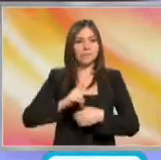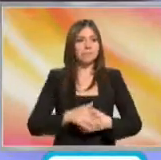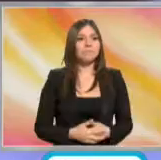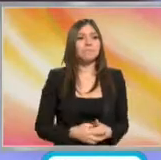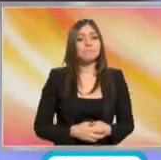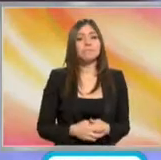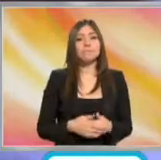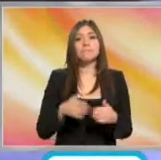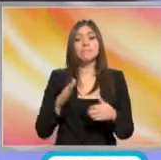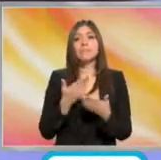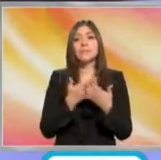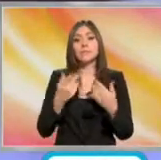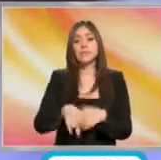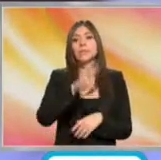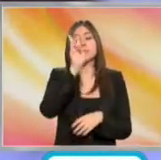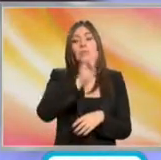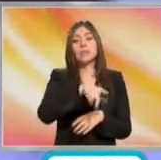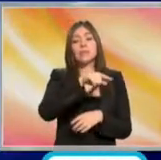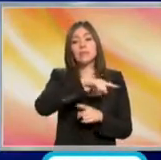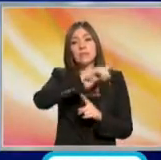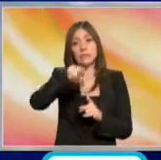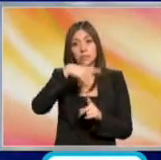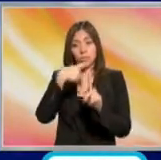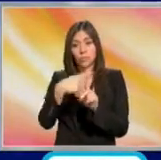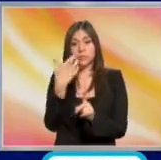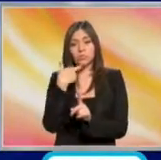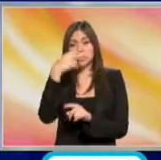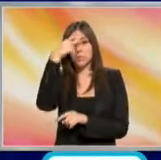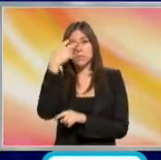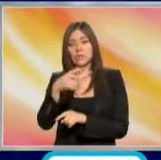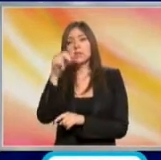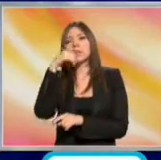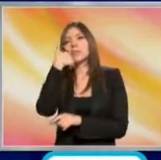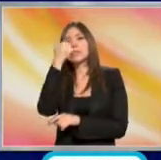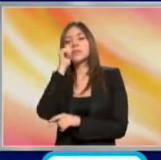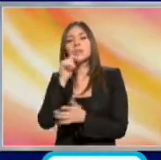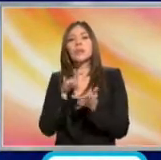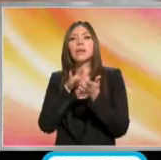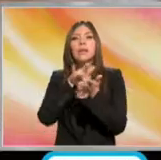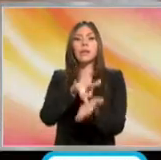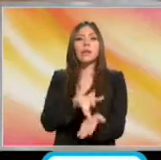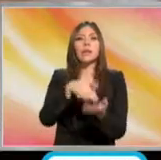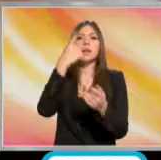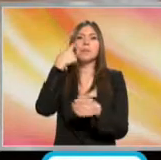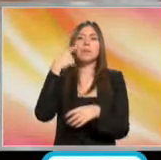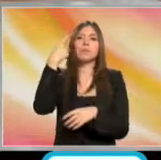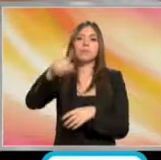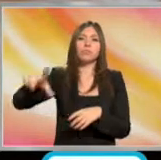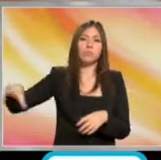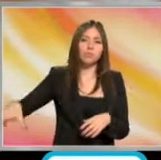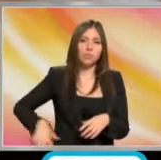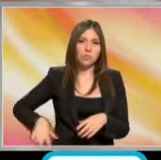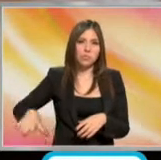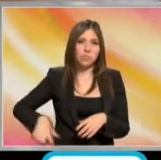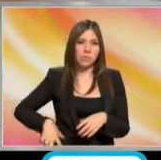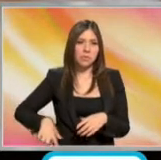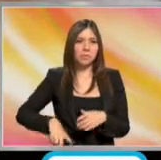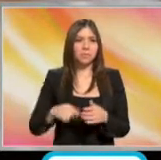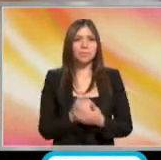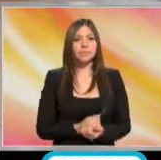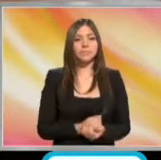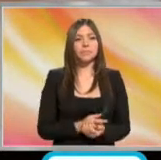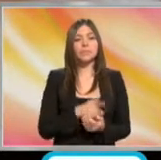realmente somos coadyuvantes y en su momento contribuimos con las actividades que hace el gobierno. Digámoslo